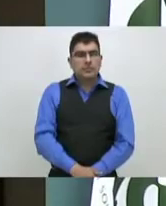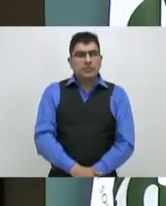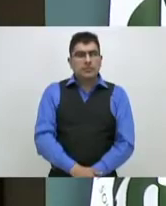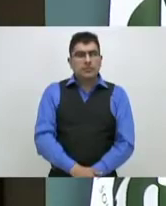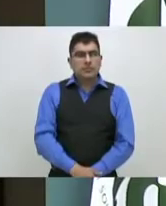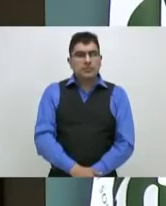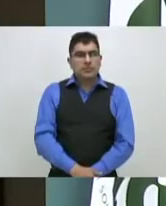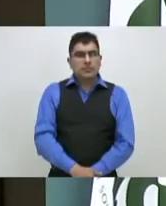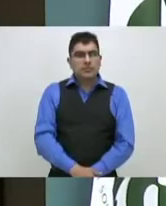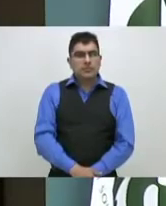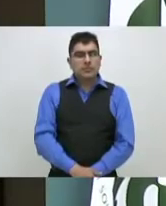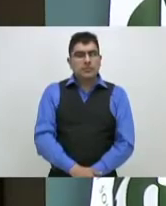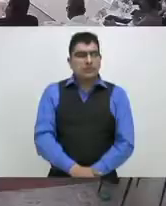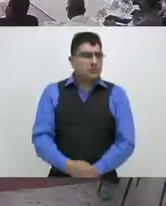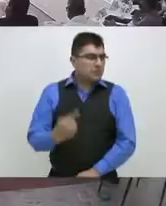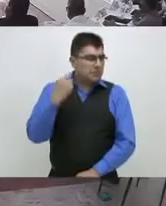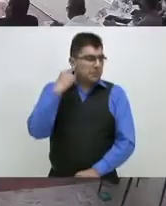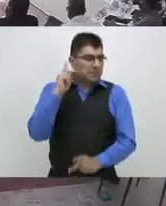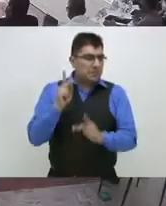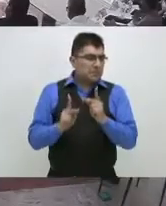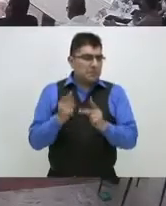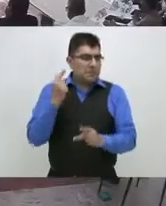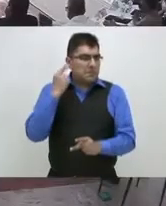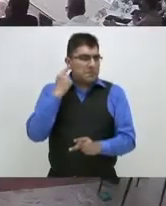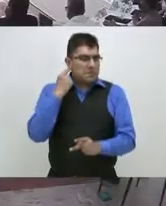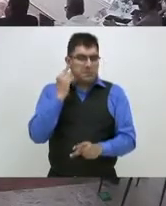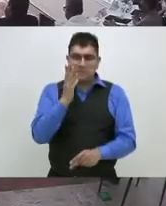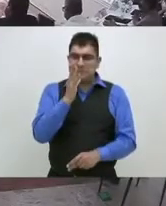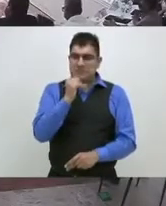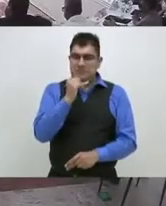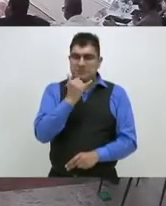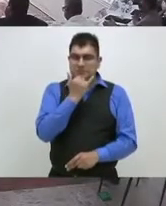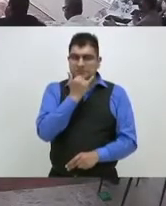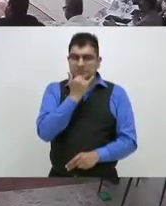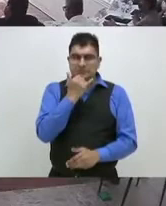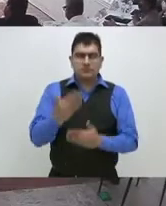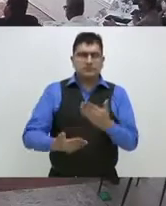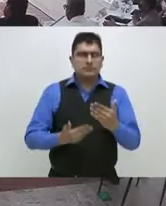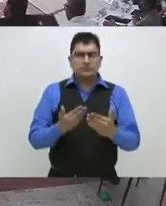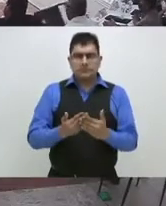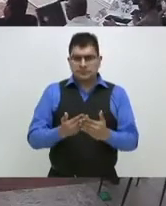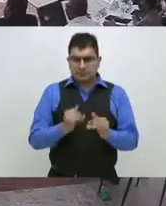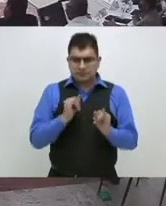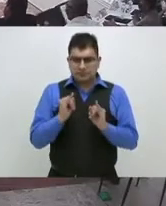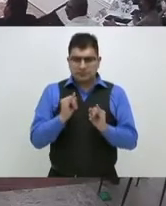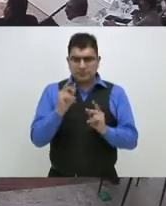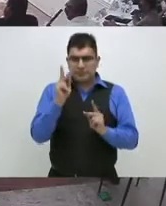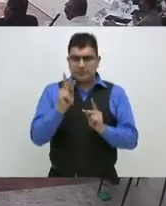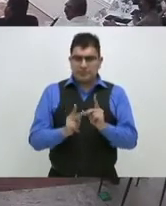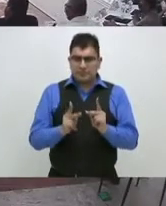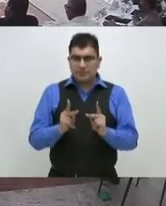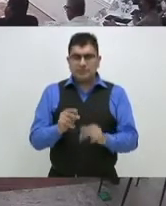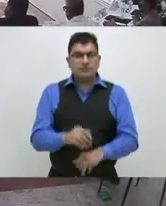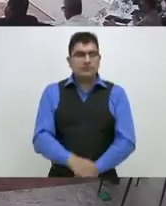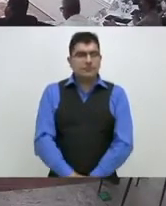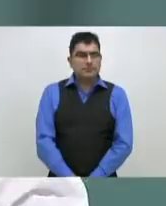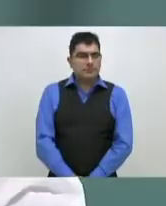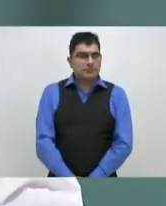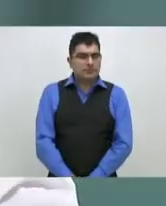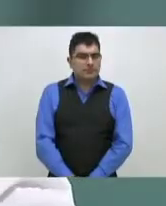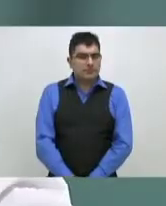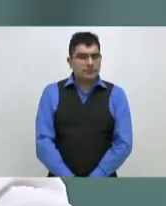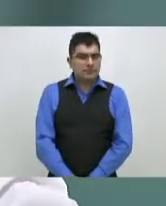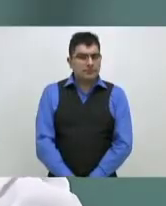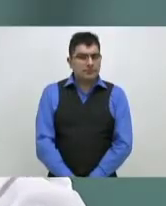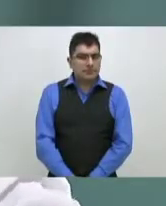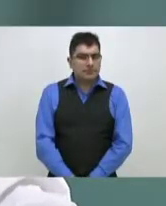señor gobernador de Coahuila. Gracias por acompañarnos. Secretaria de Trabajo, muchas gracias también a todas y todos